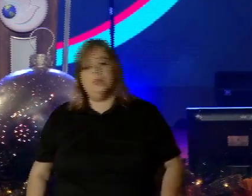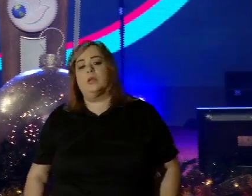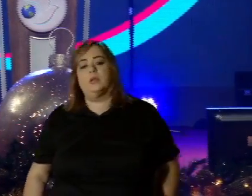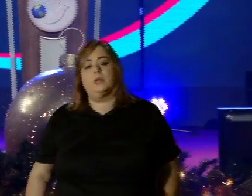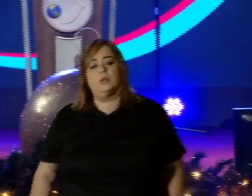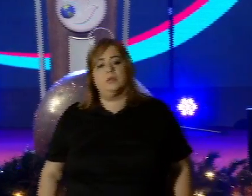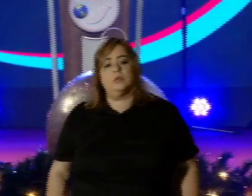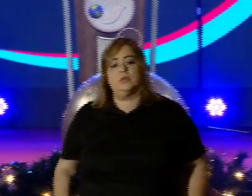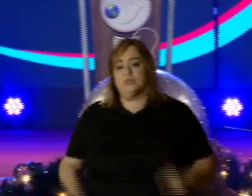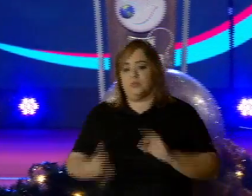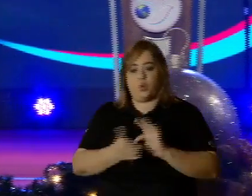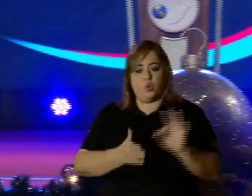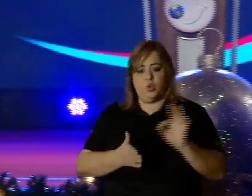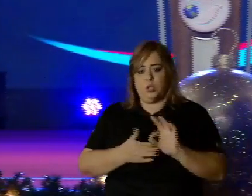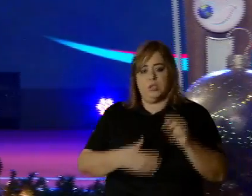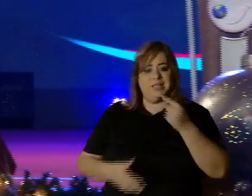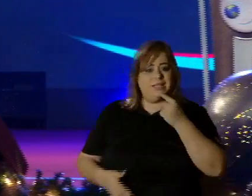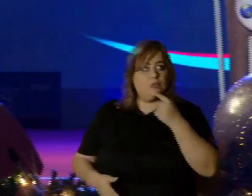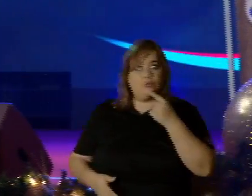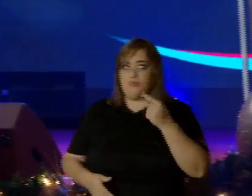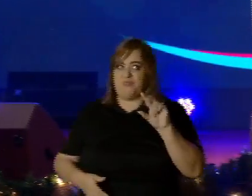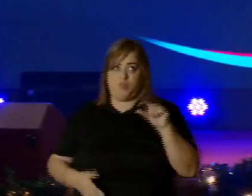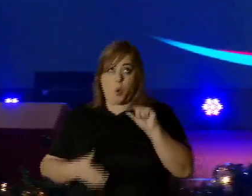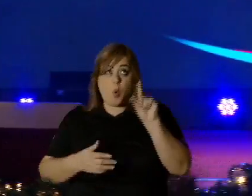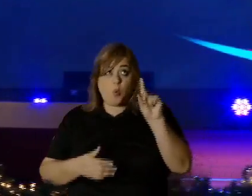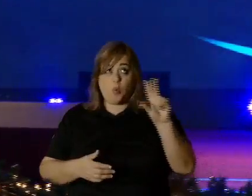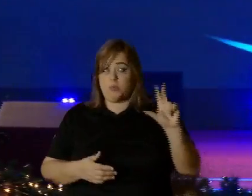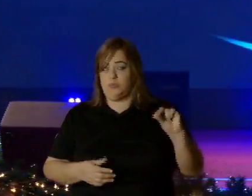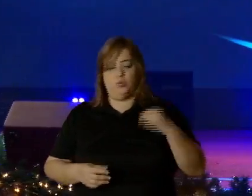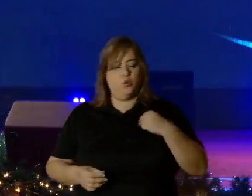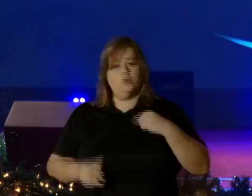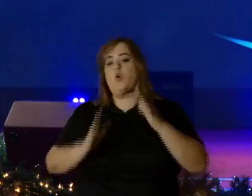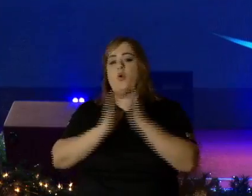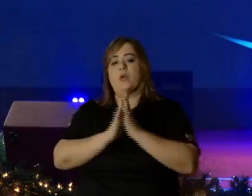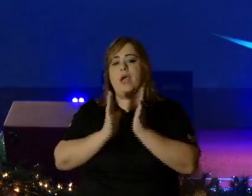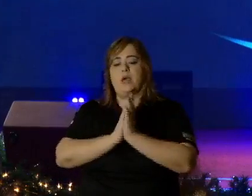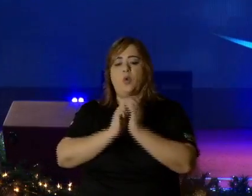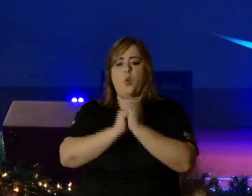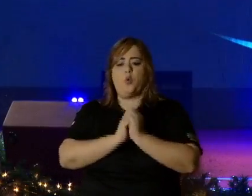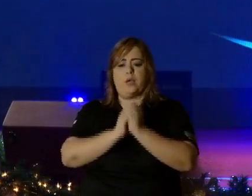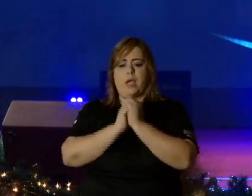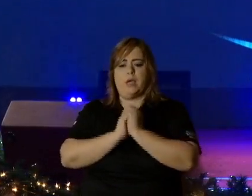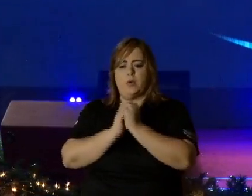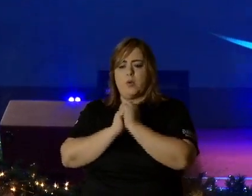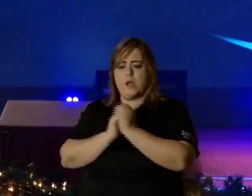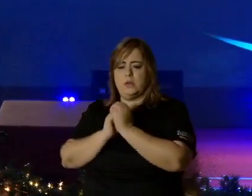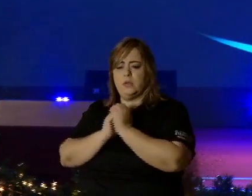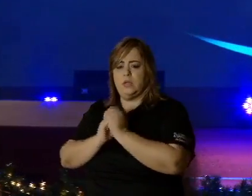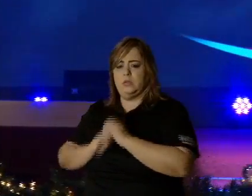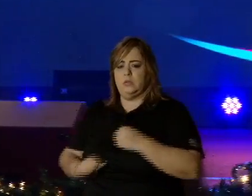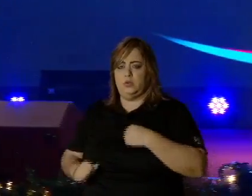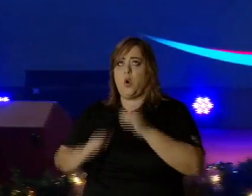Cuenta, yo dije, yo no voy a contar, yo voy a adorar. Entonces oré por todos los que estaban allí, por todos.